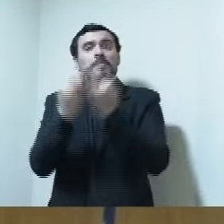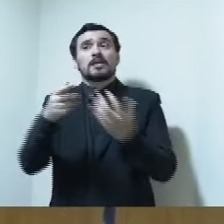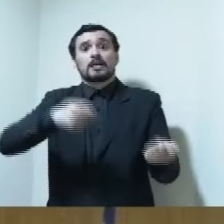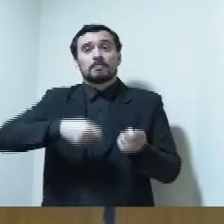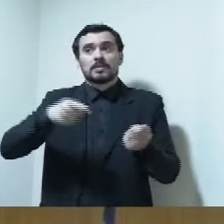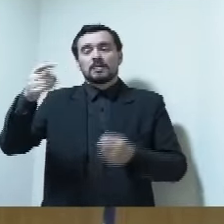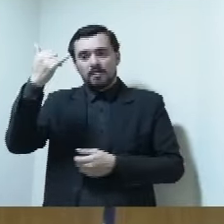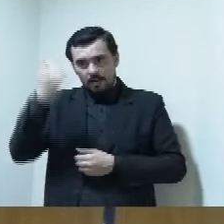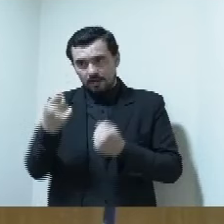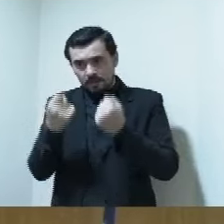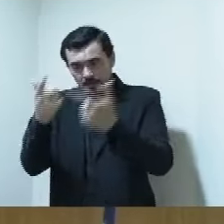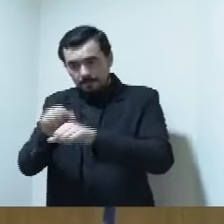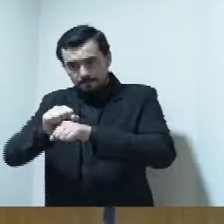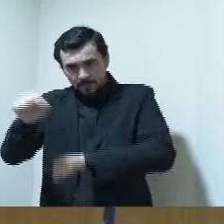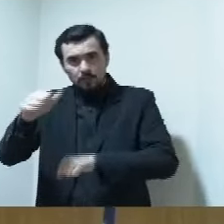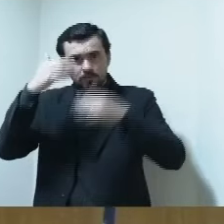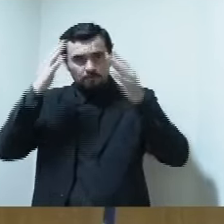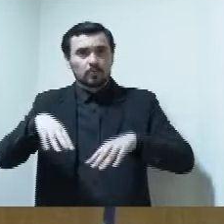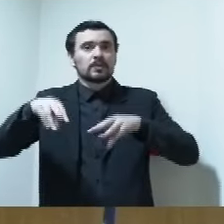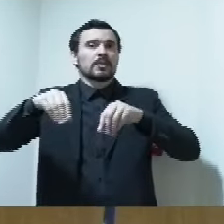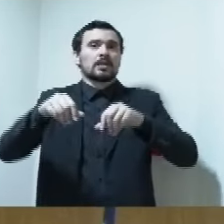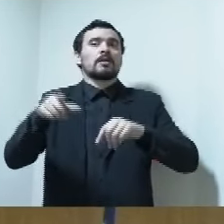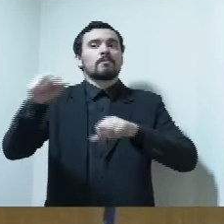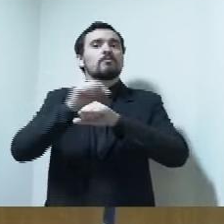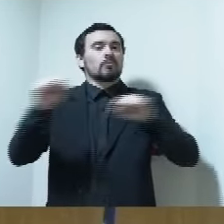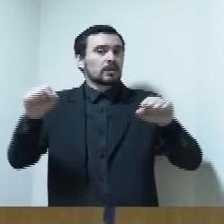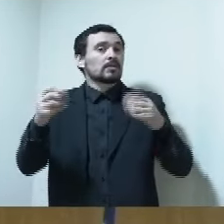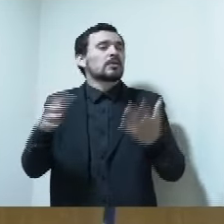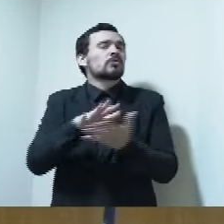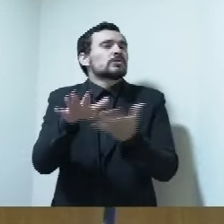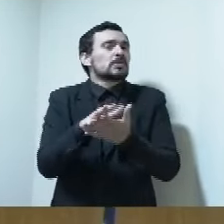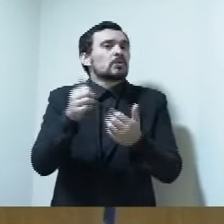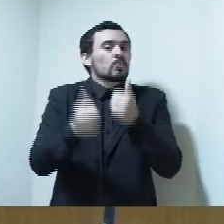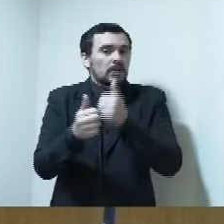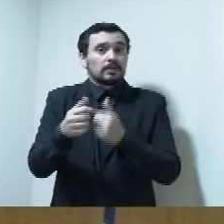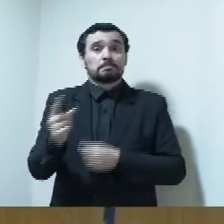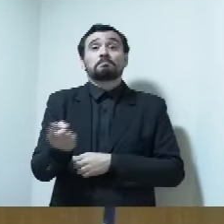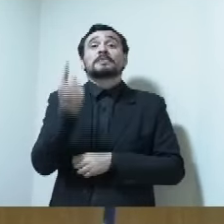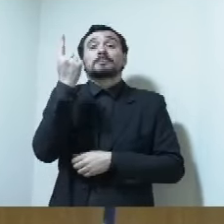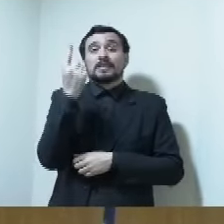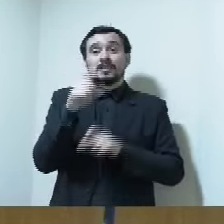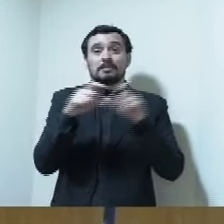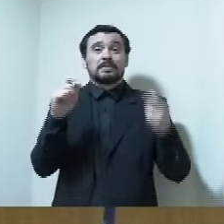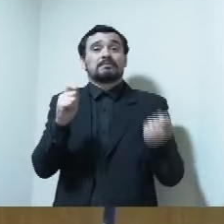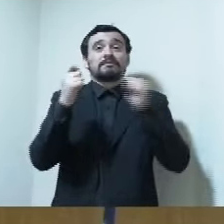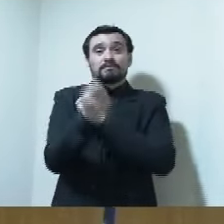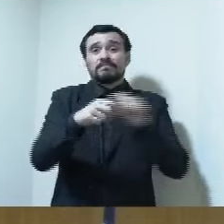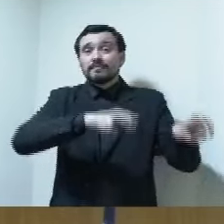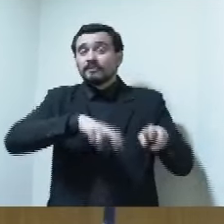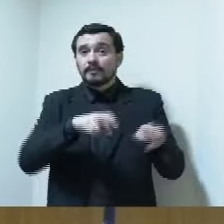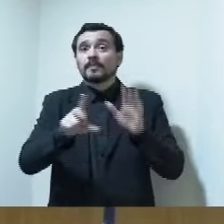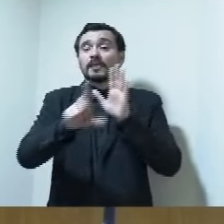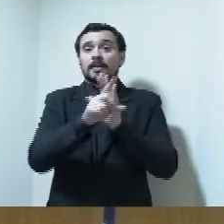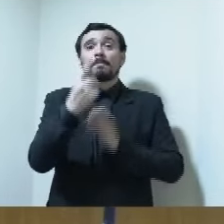campesinas obtengan su título de propiedad. Para poner en contexto, el primer antecedente de reforma agraria en Paraguay es la